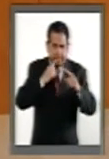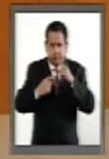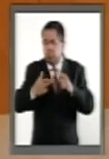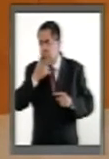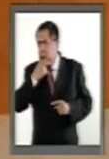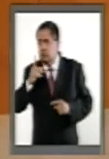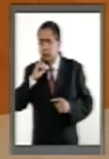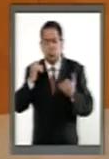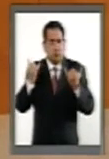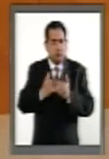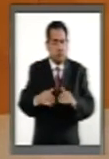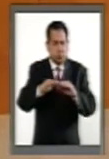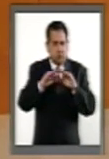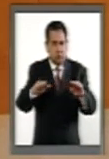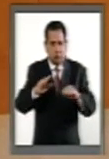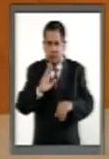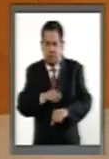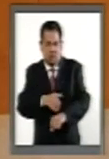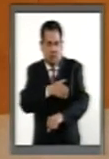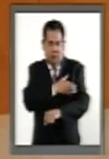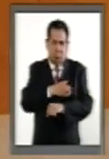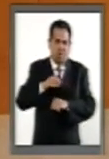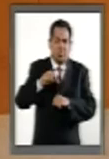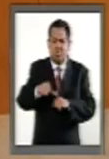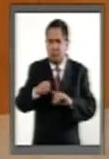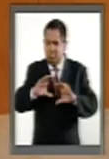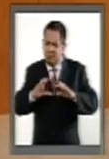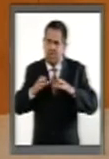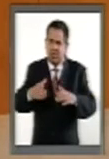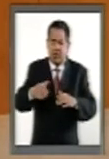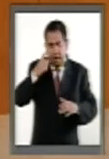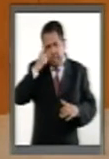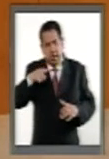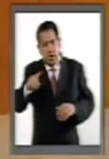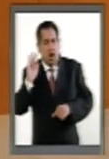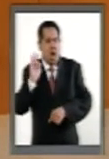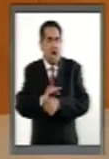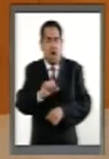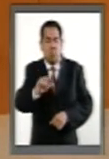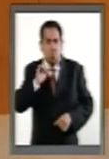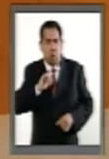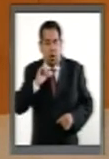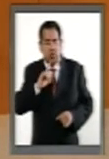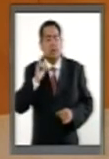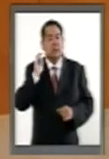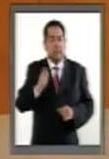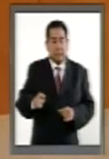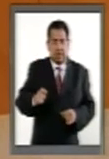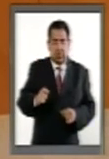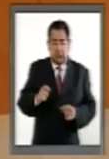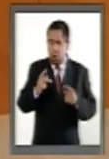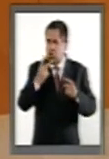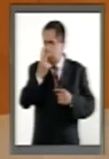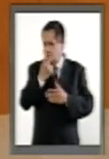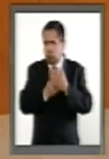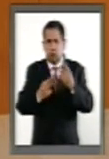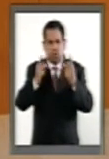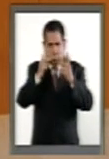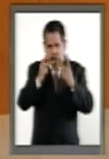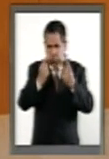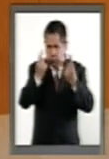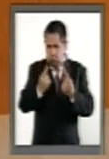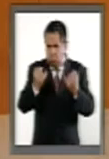y señores, el poder público para que, además de ser ocupado paritariamente,